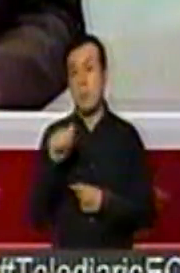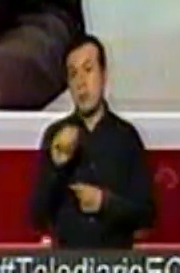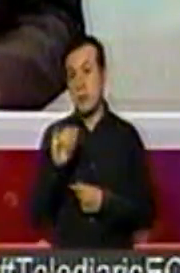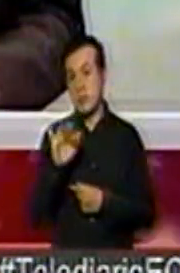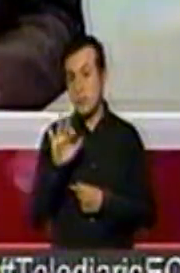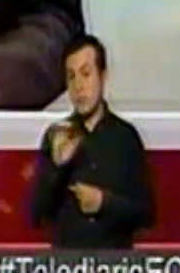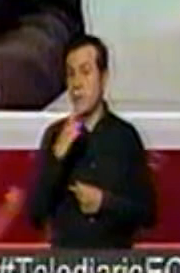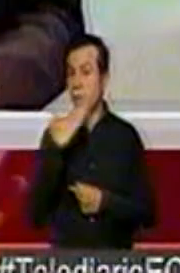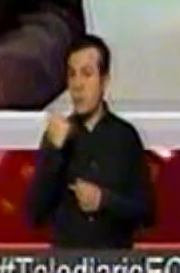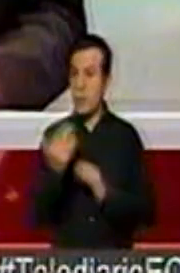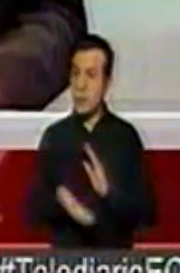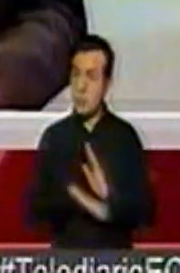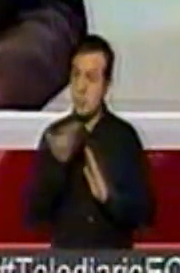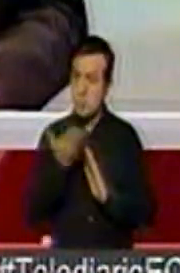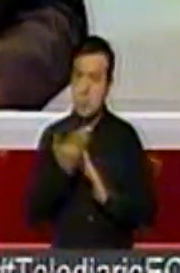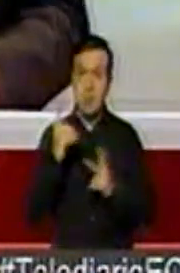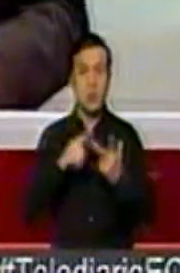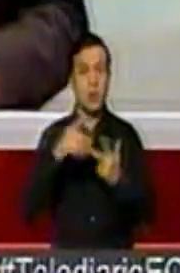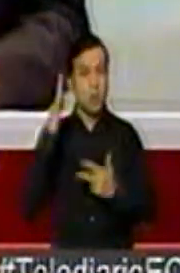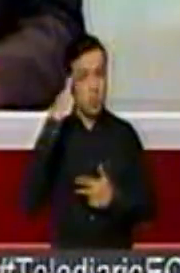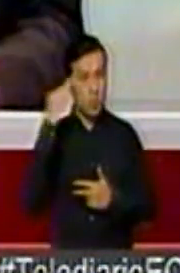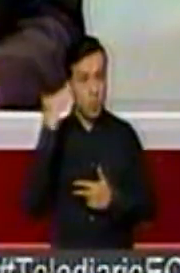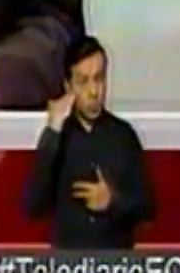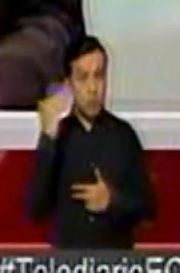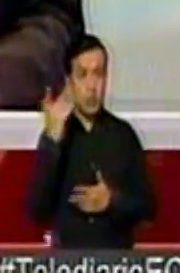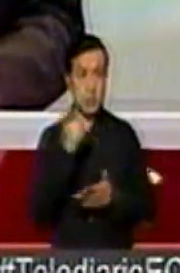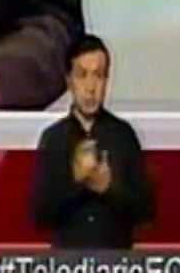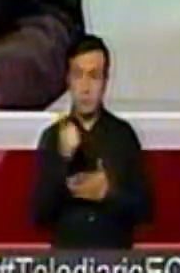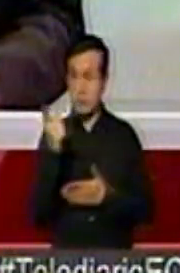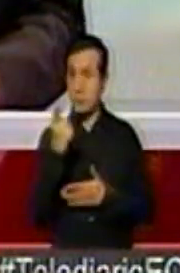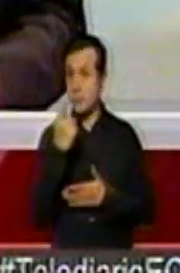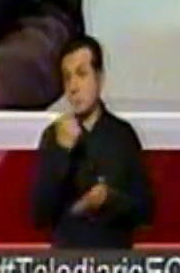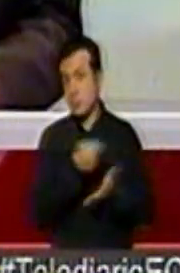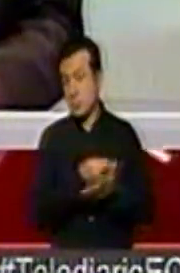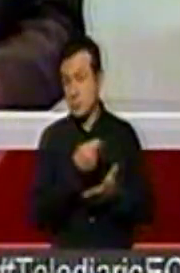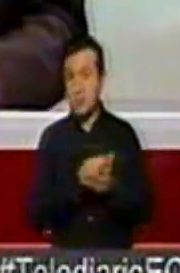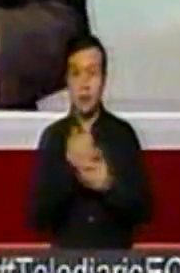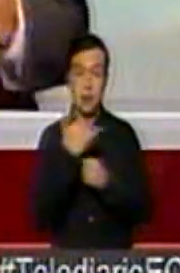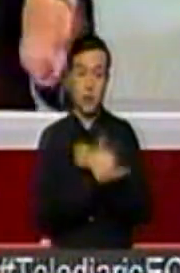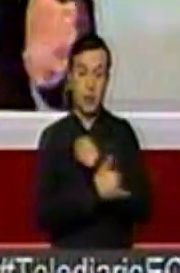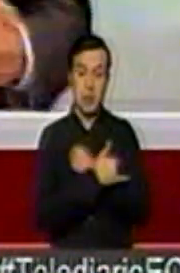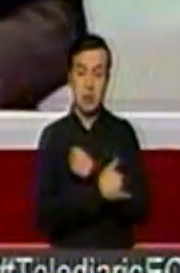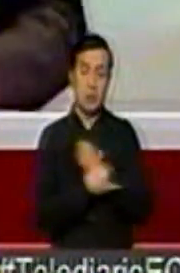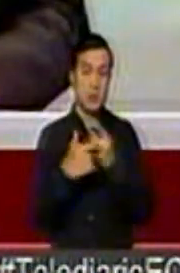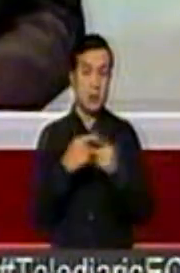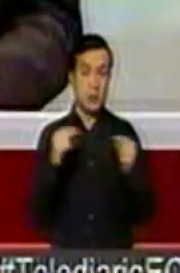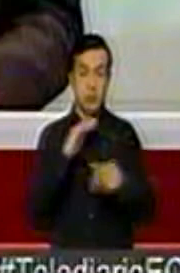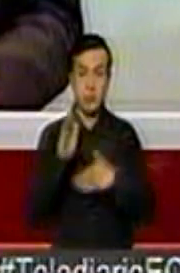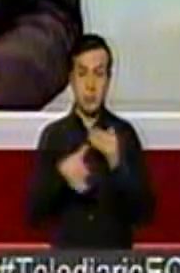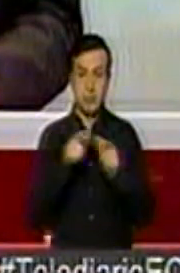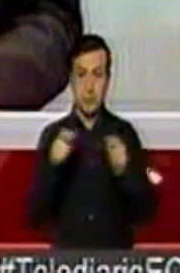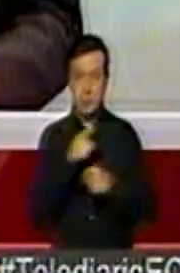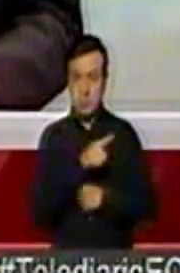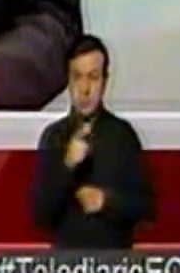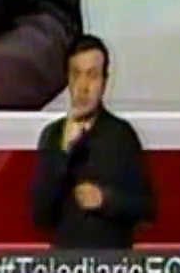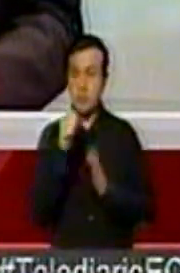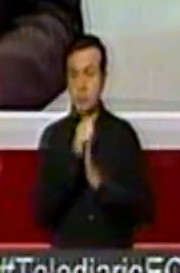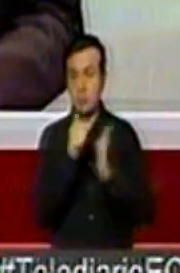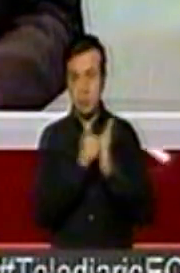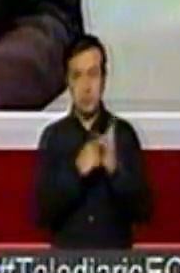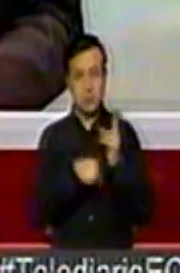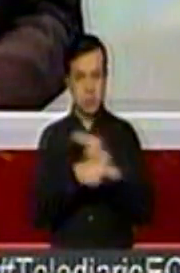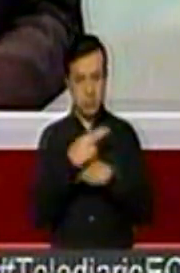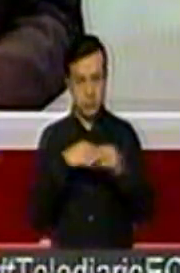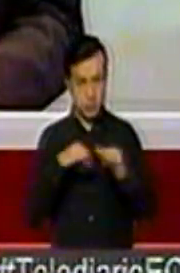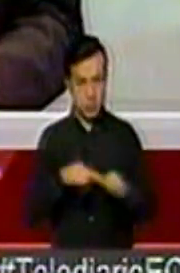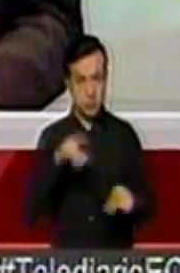alcanzar mejores condiciones. Tenemos Corea para este producto, que también es interesante, Japón, pero con todos ellos también hay que seguir una agenda comercial para